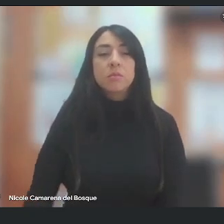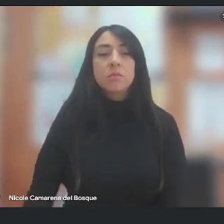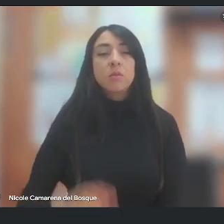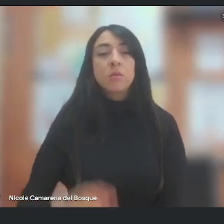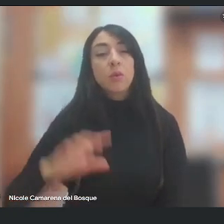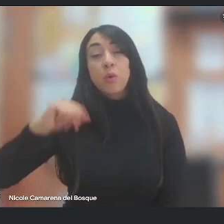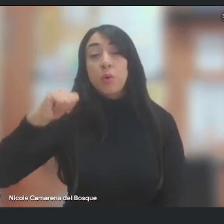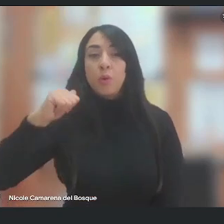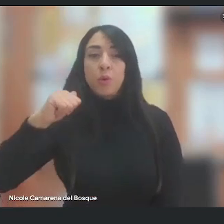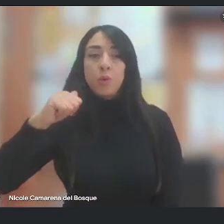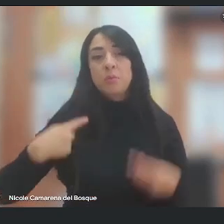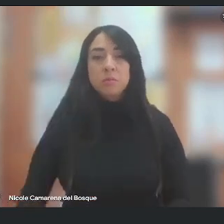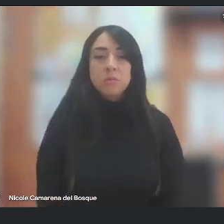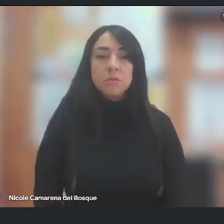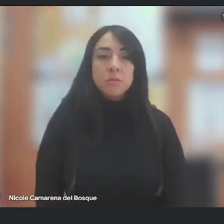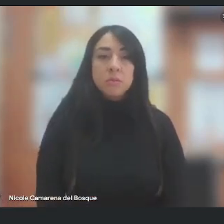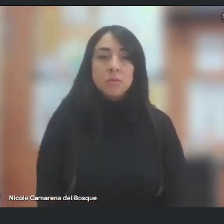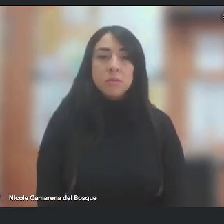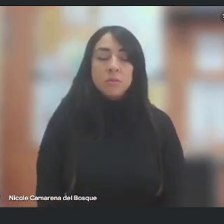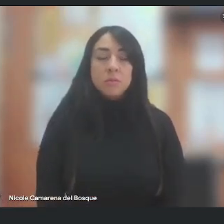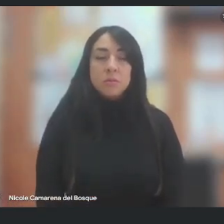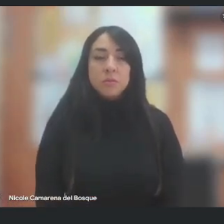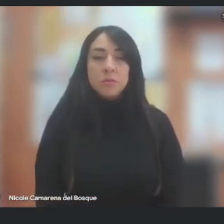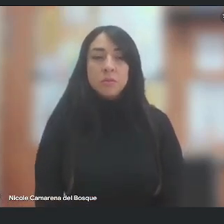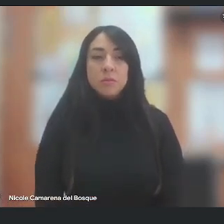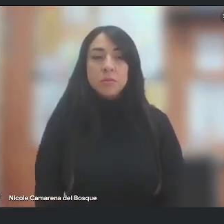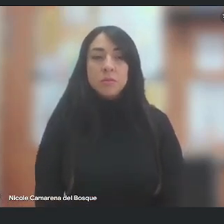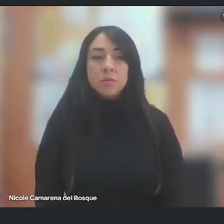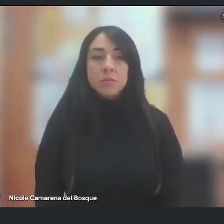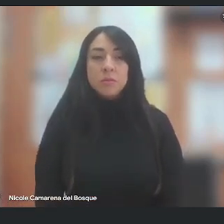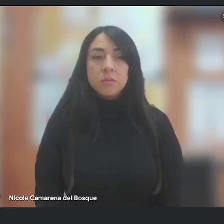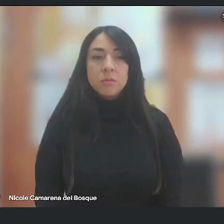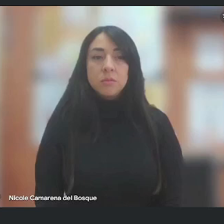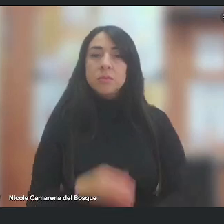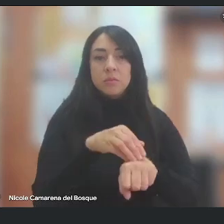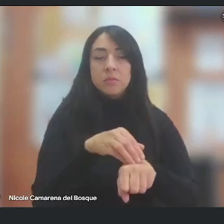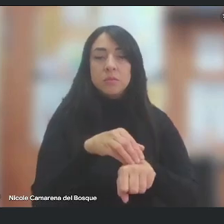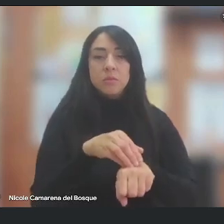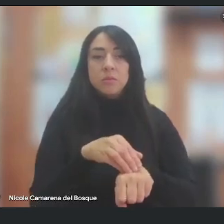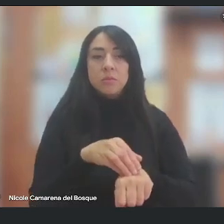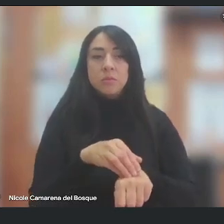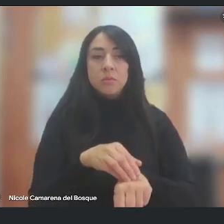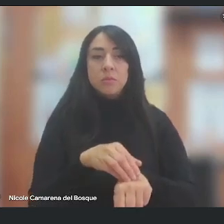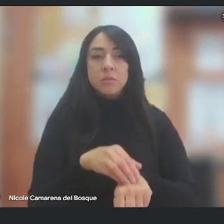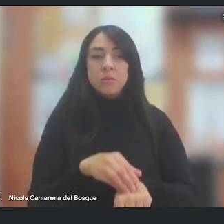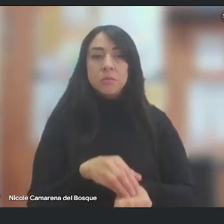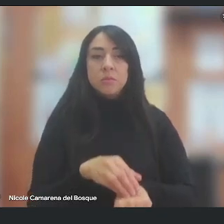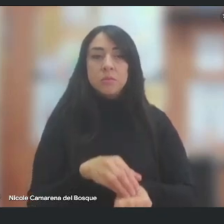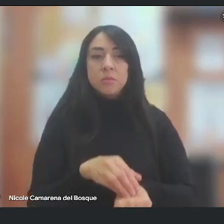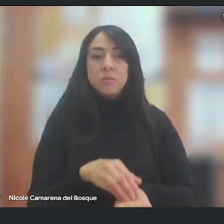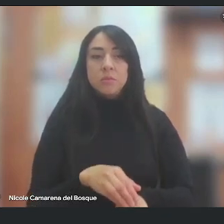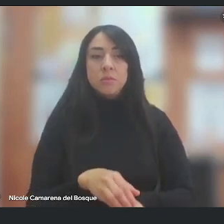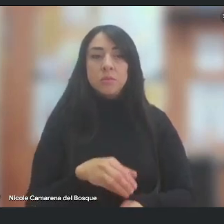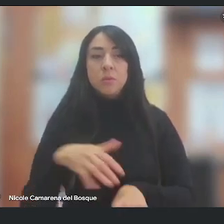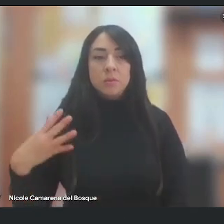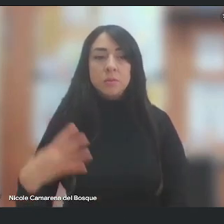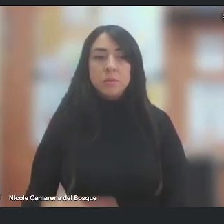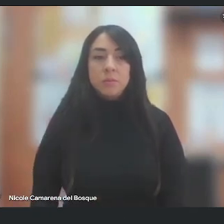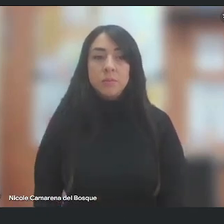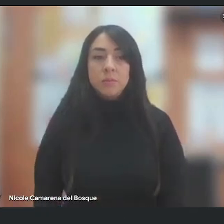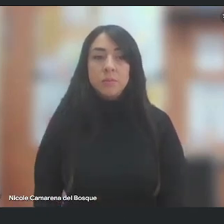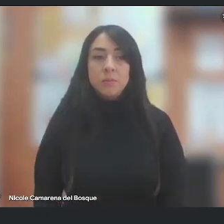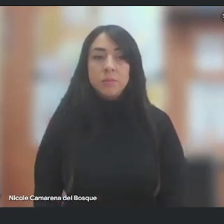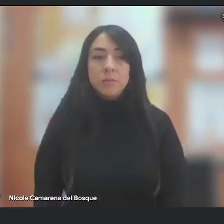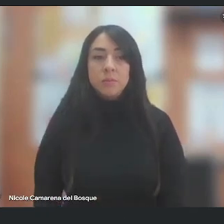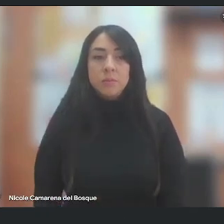Mito número 8: la educación integral en sexualidad incita a incrementar las conductas sexuales. La